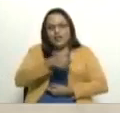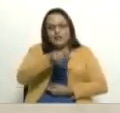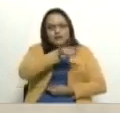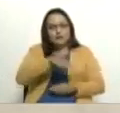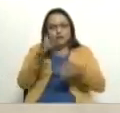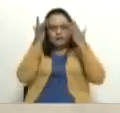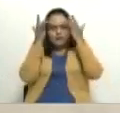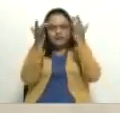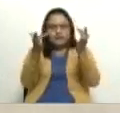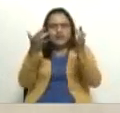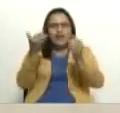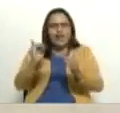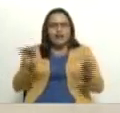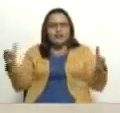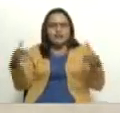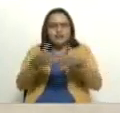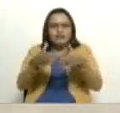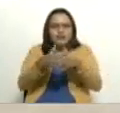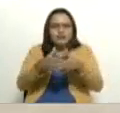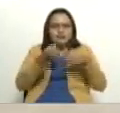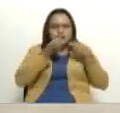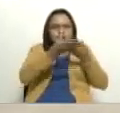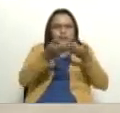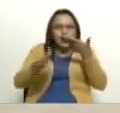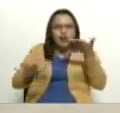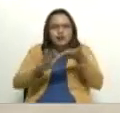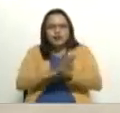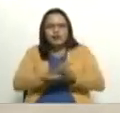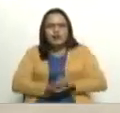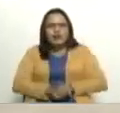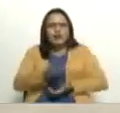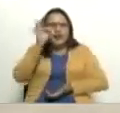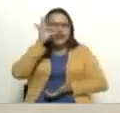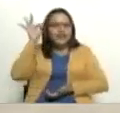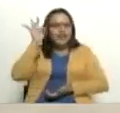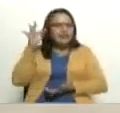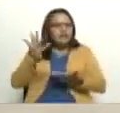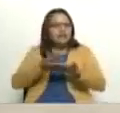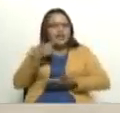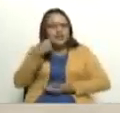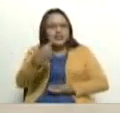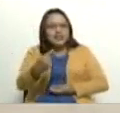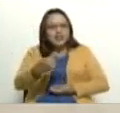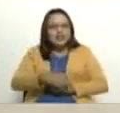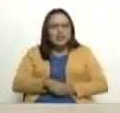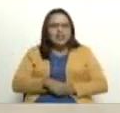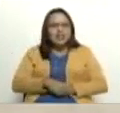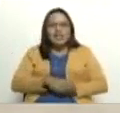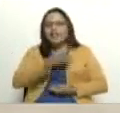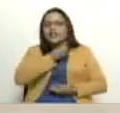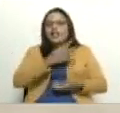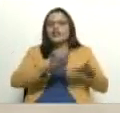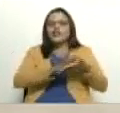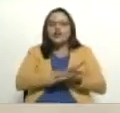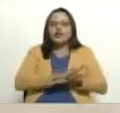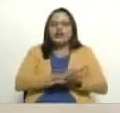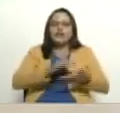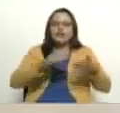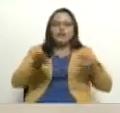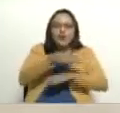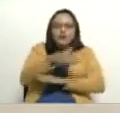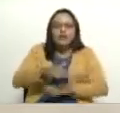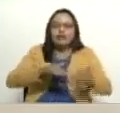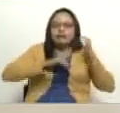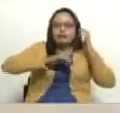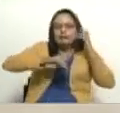intelectuales se encuentran respaldando las declaraciones que ha emitido el fiscal general de la República, Tarek William Saab, sobre el reggaetón y las letras que